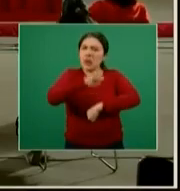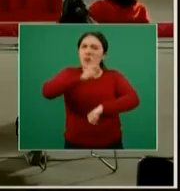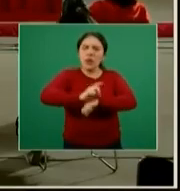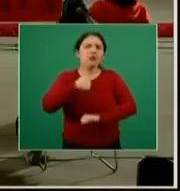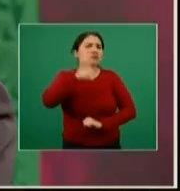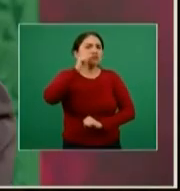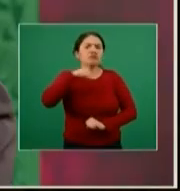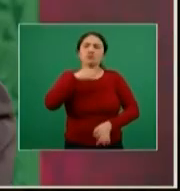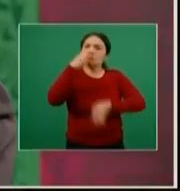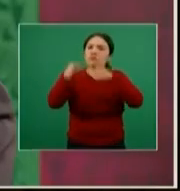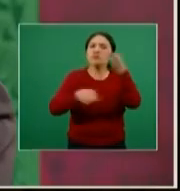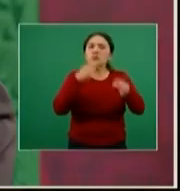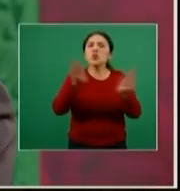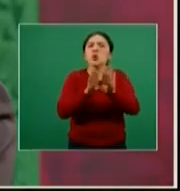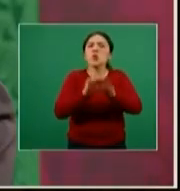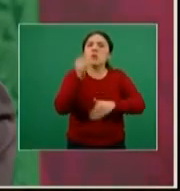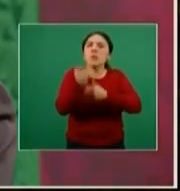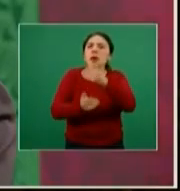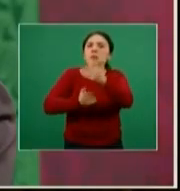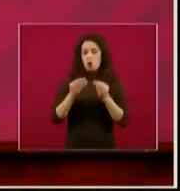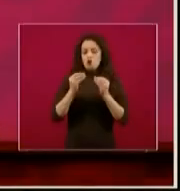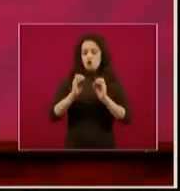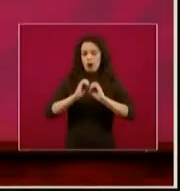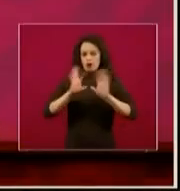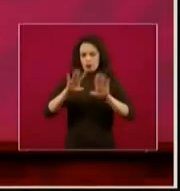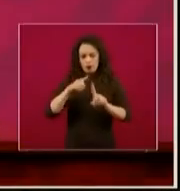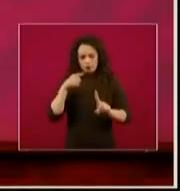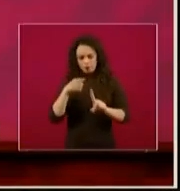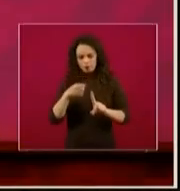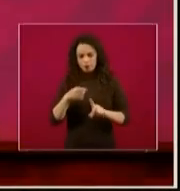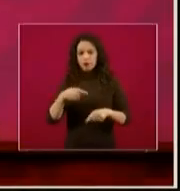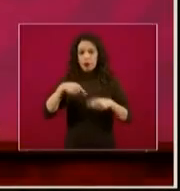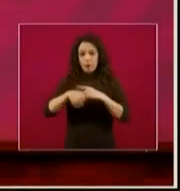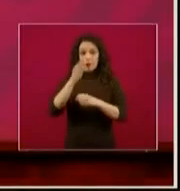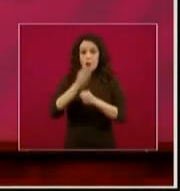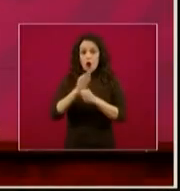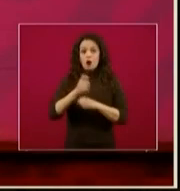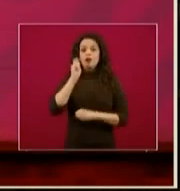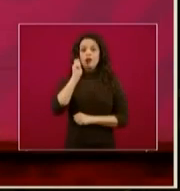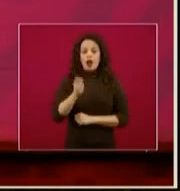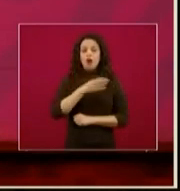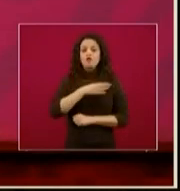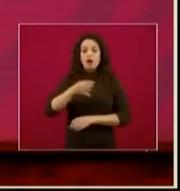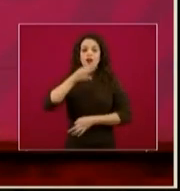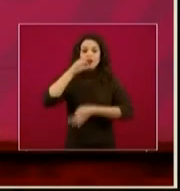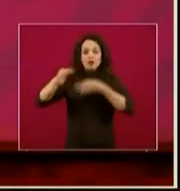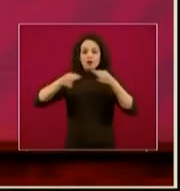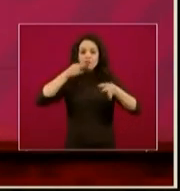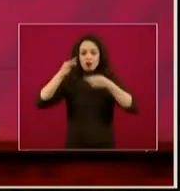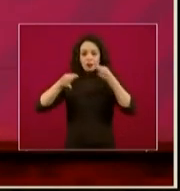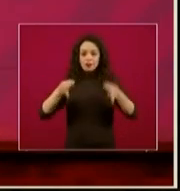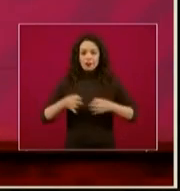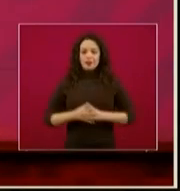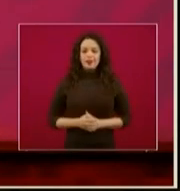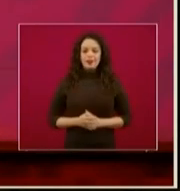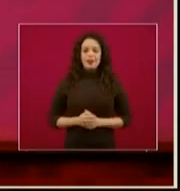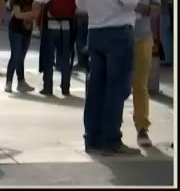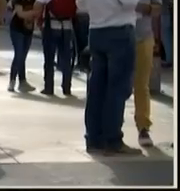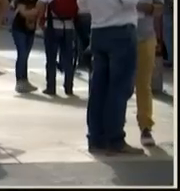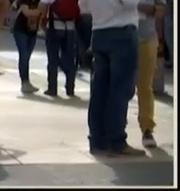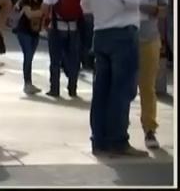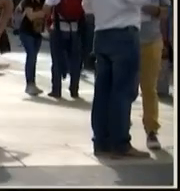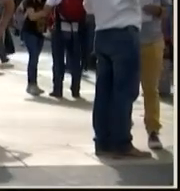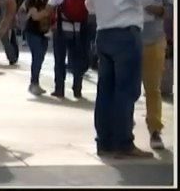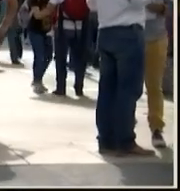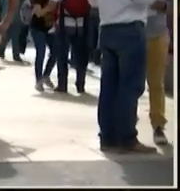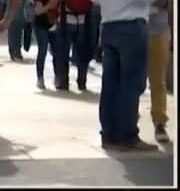otro cambio de semáforo y dijo que lo importante a partir del cambio es cumplir a cabalidad con las medidas sanitarias en espacios públicos. Empezando por usted,